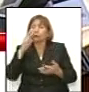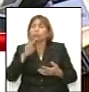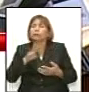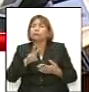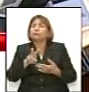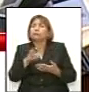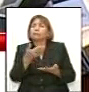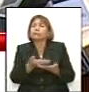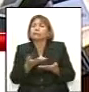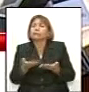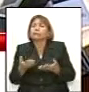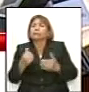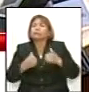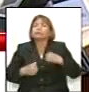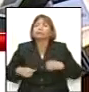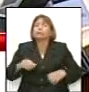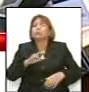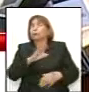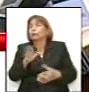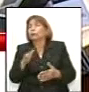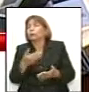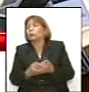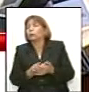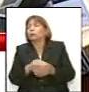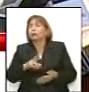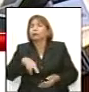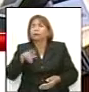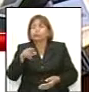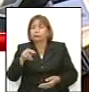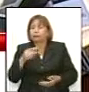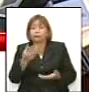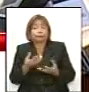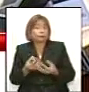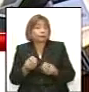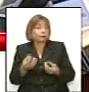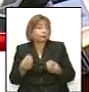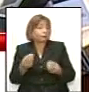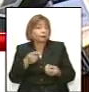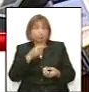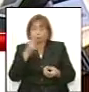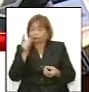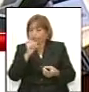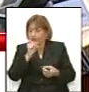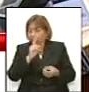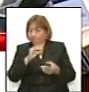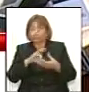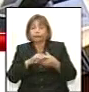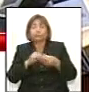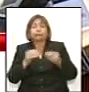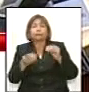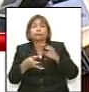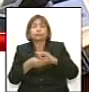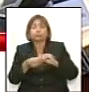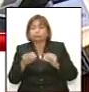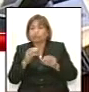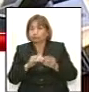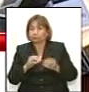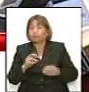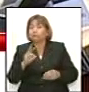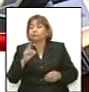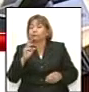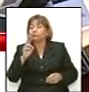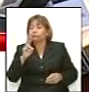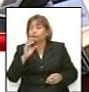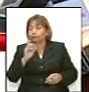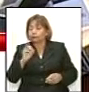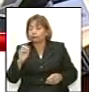aquellos personajes de todas las regiones de nuestro país que muchas veces no han sido parte de la historia. Los sellos bicentenario han sido un